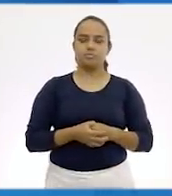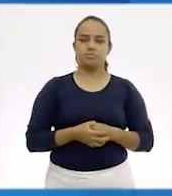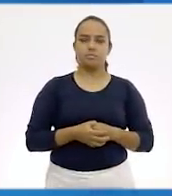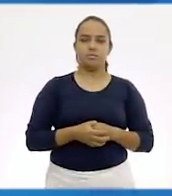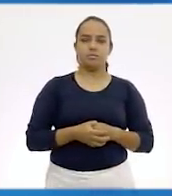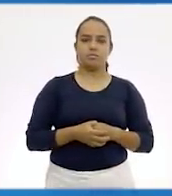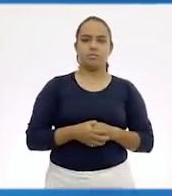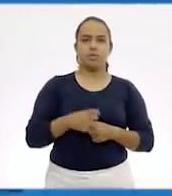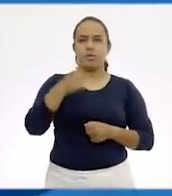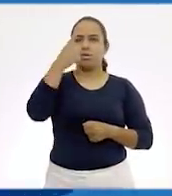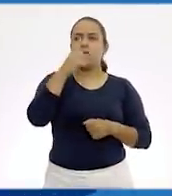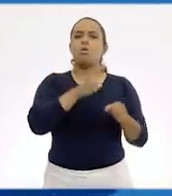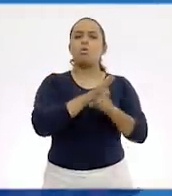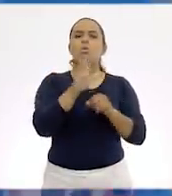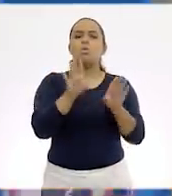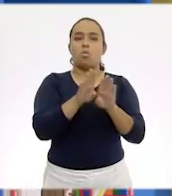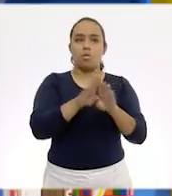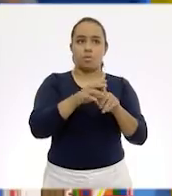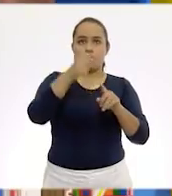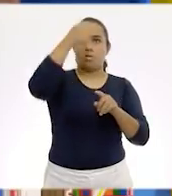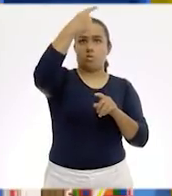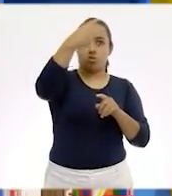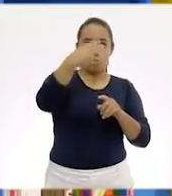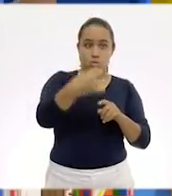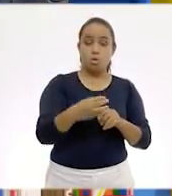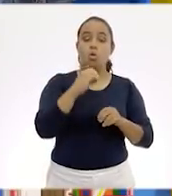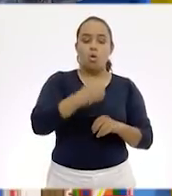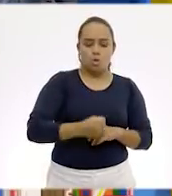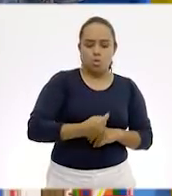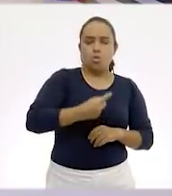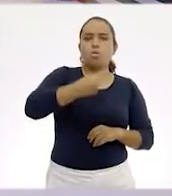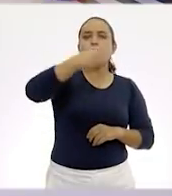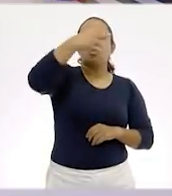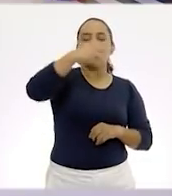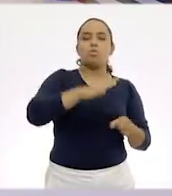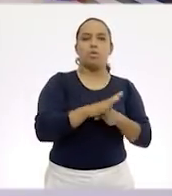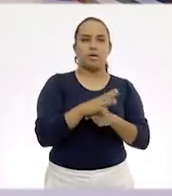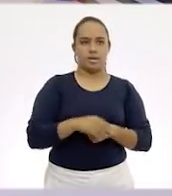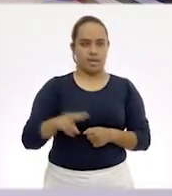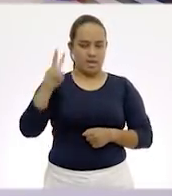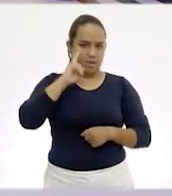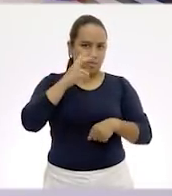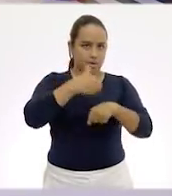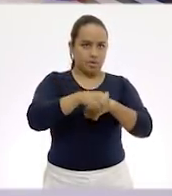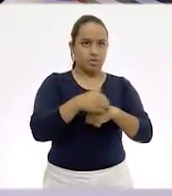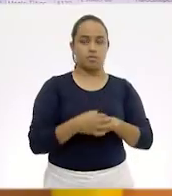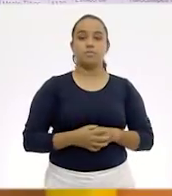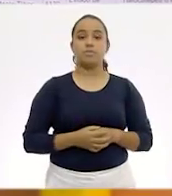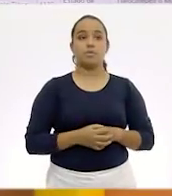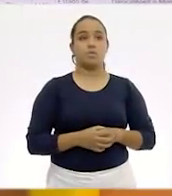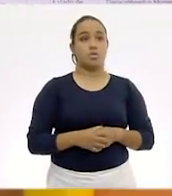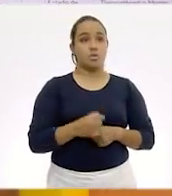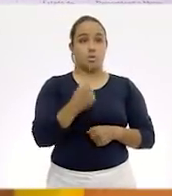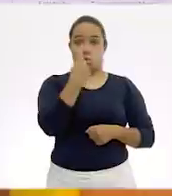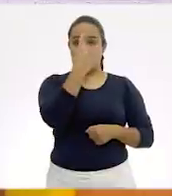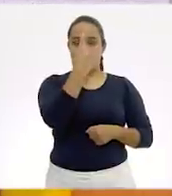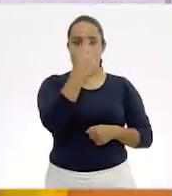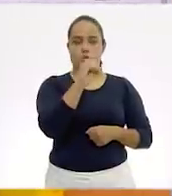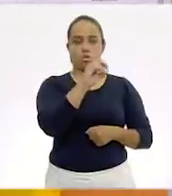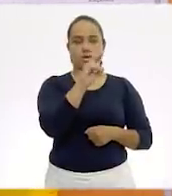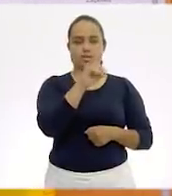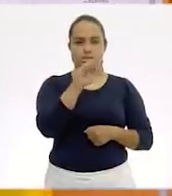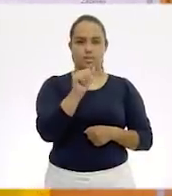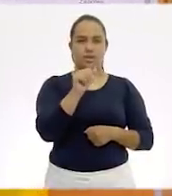La cuenta tendría que ser de arriba hacia abajo, de abajo hacia arriba. Veamos los números. En el número 1, en el Pico de